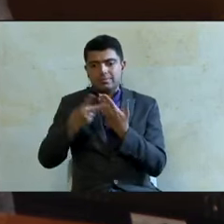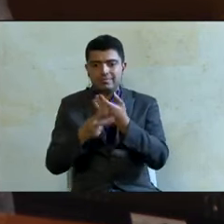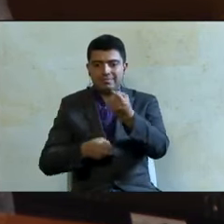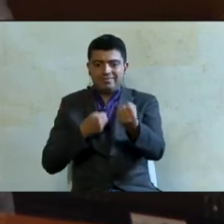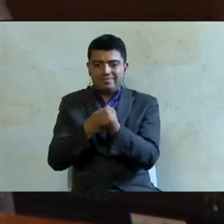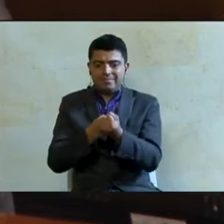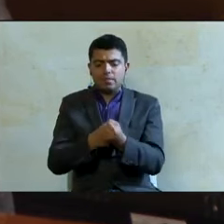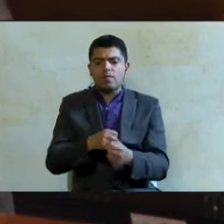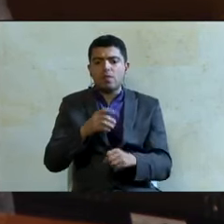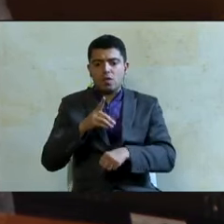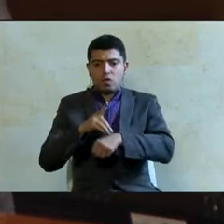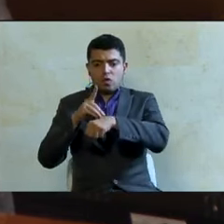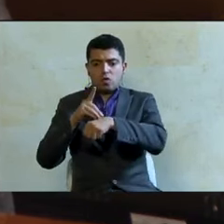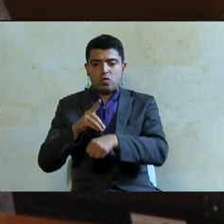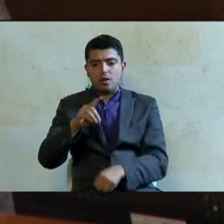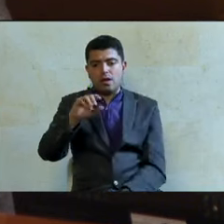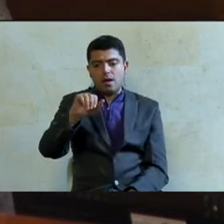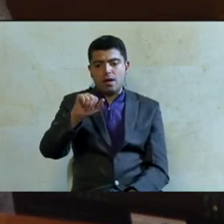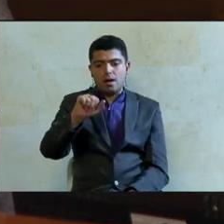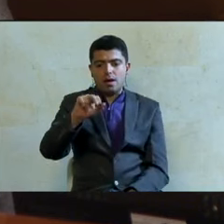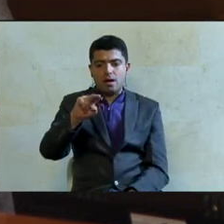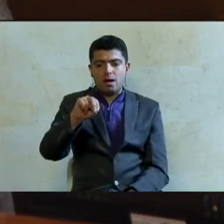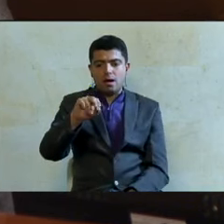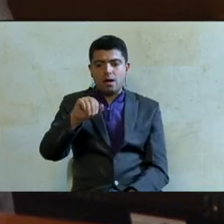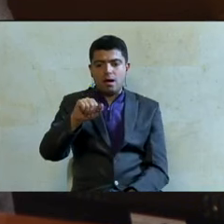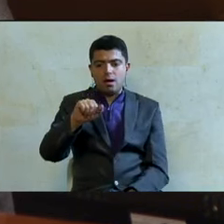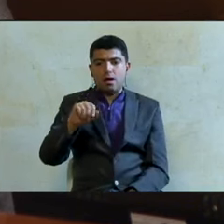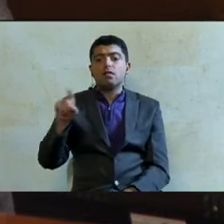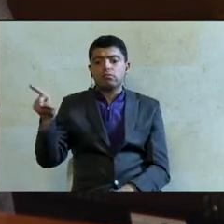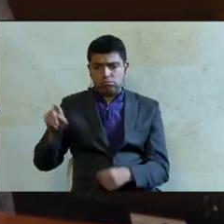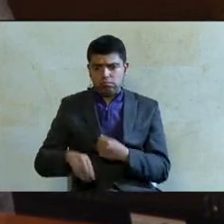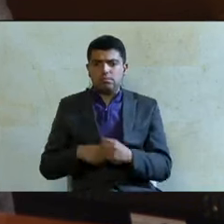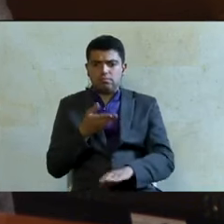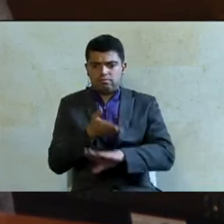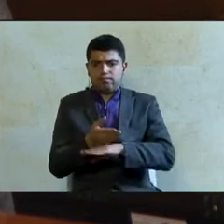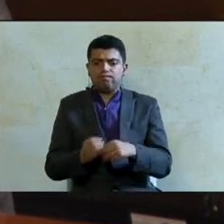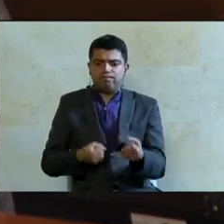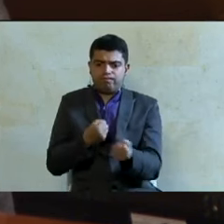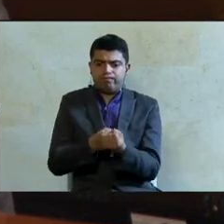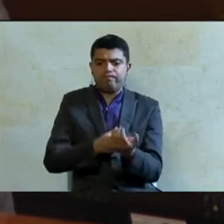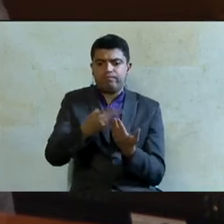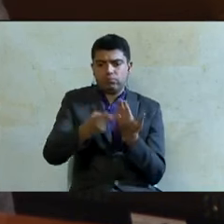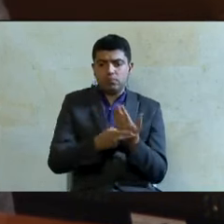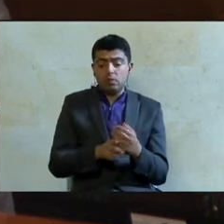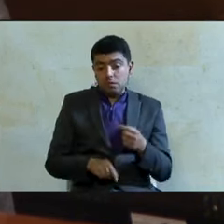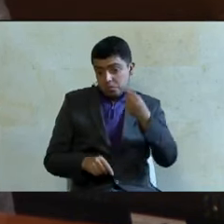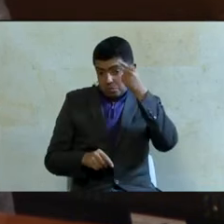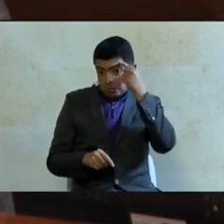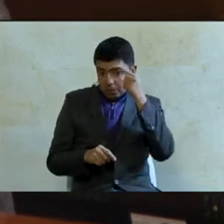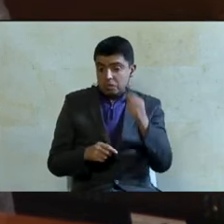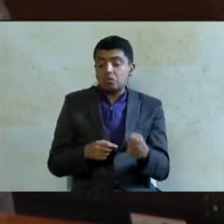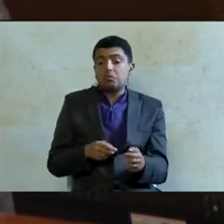Paola ha sido la ponente en la comisión segunda le he hecho de manera extraordinaria y pienso yo Que es un mensaje muy positivo